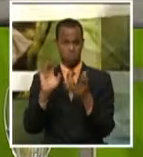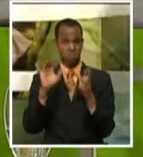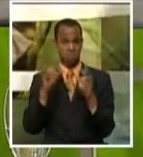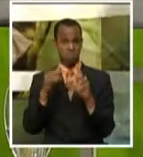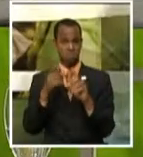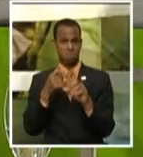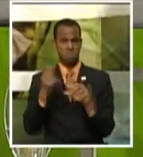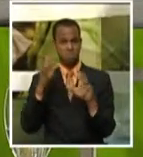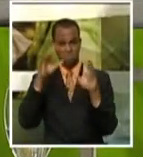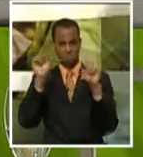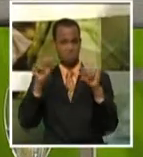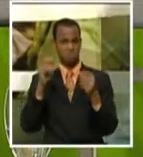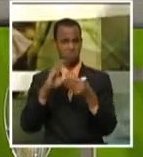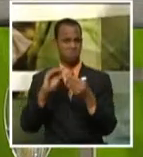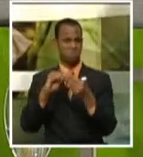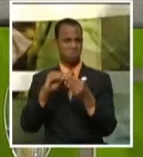Presidencia,